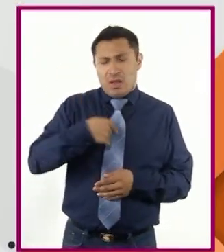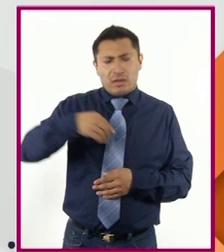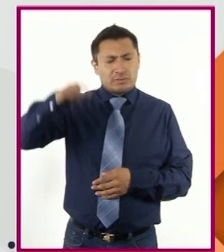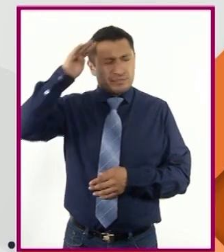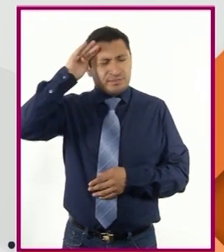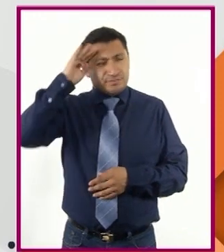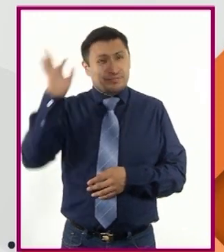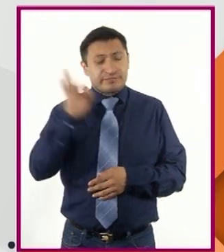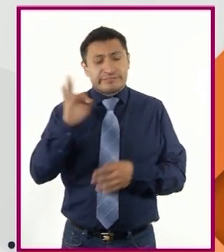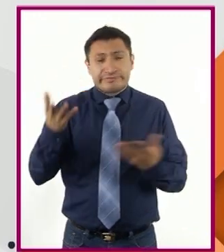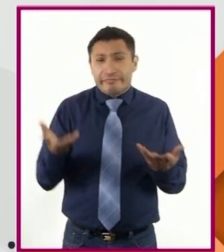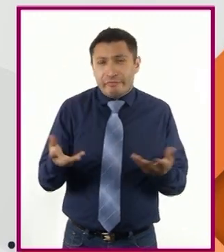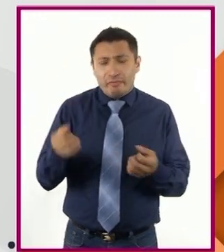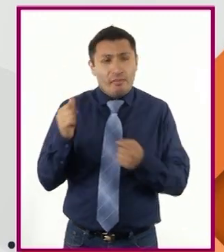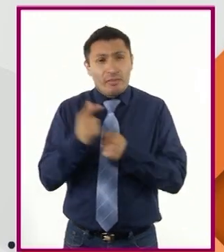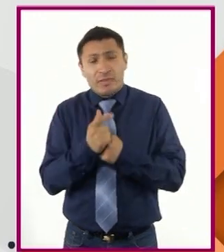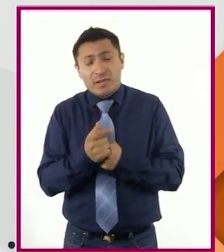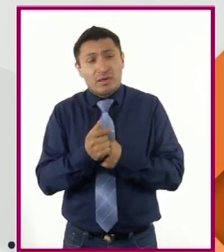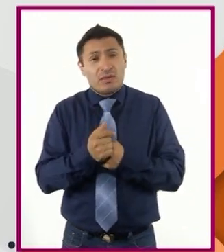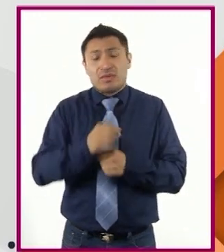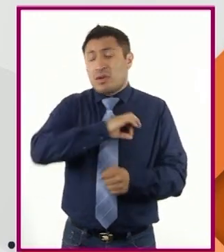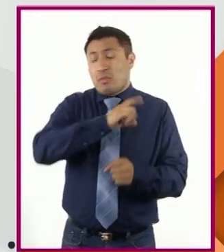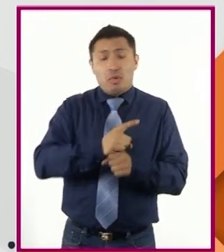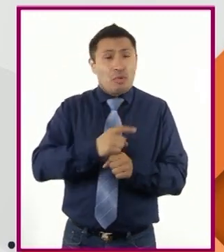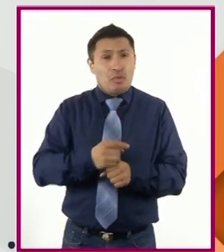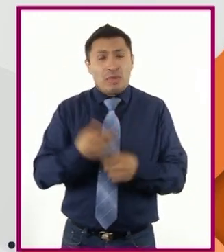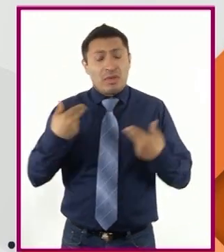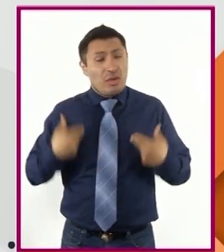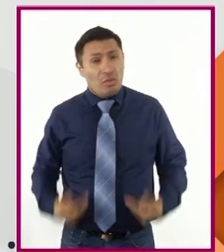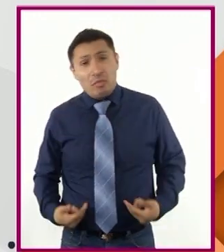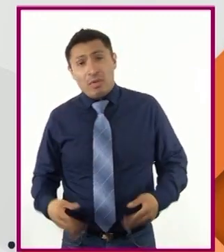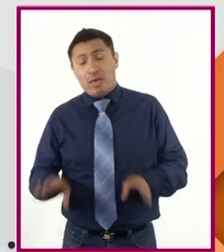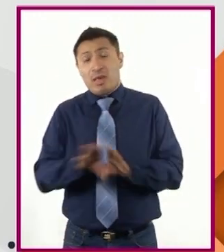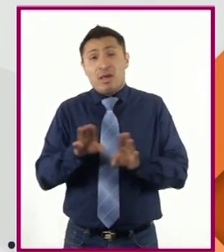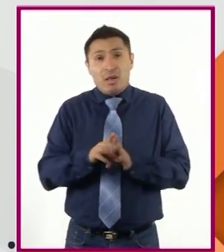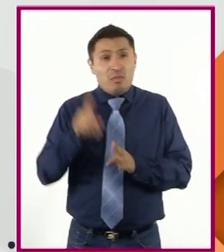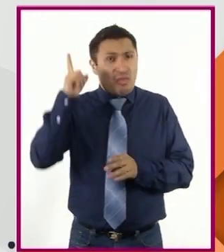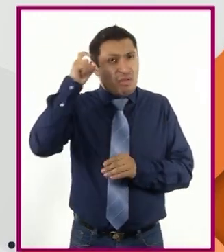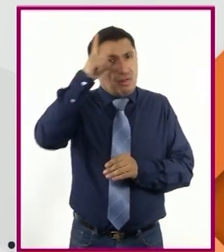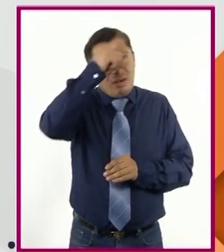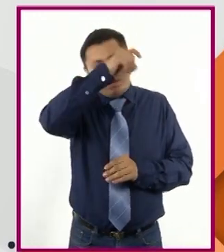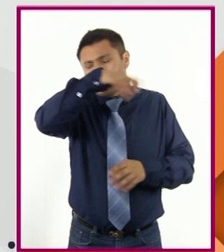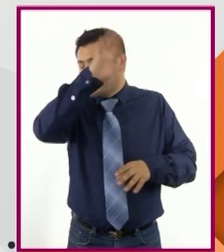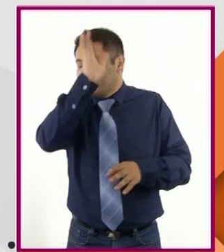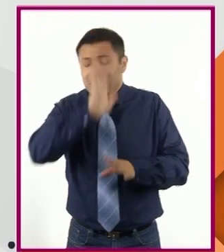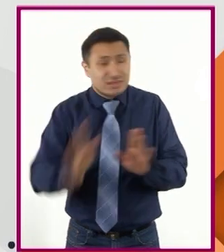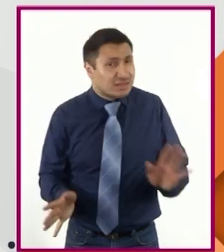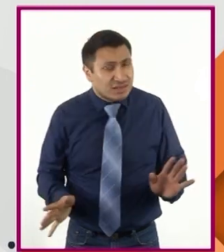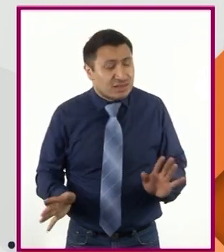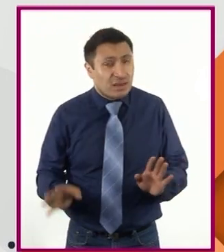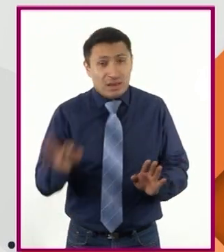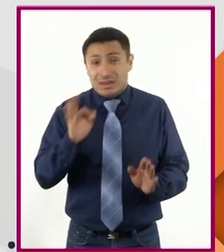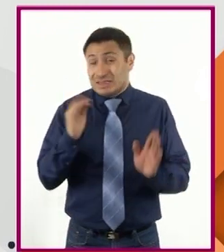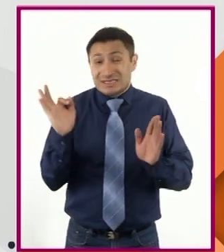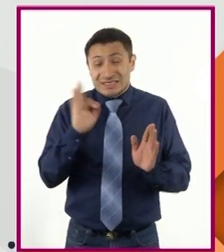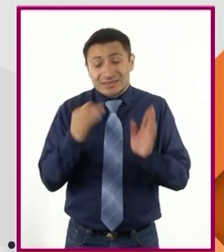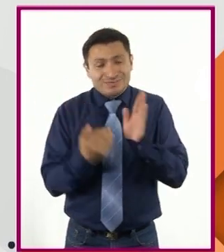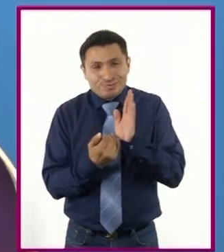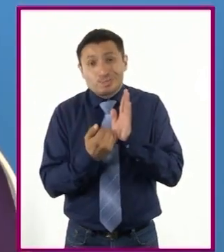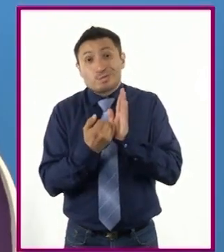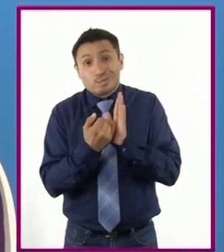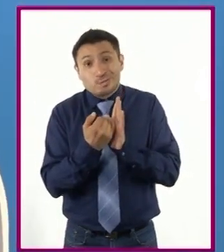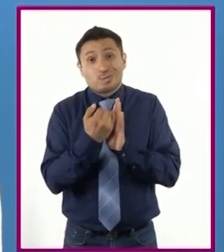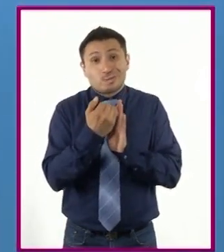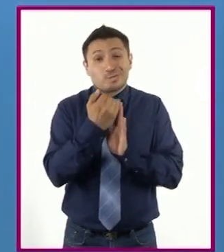pregunto si habrá alguna humana posibilidad de salir de las dificultades, si éstas siguen aumentando de esa